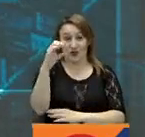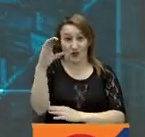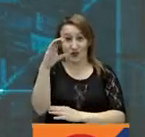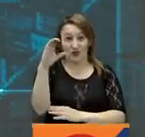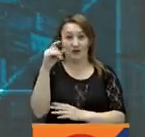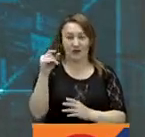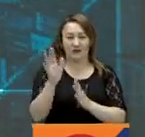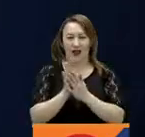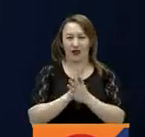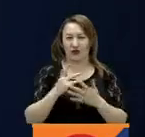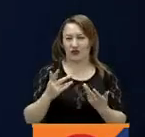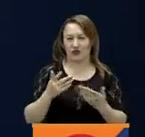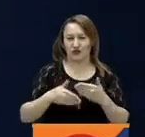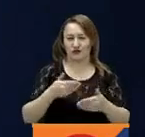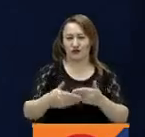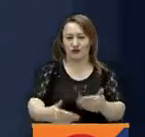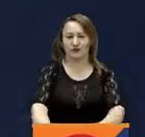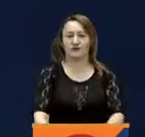jornada.